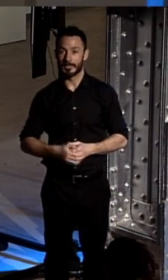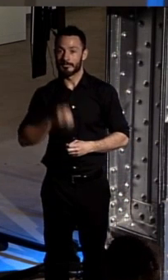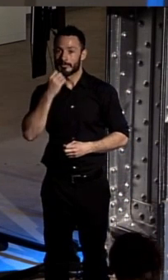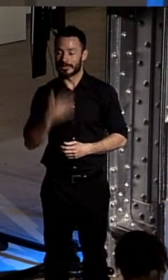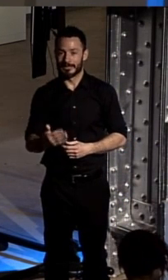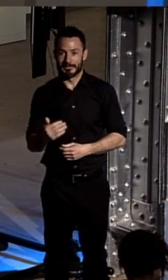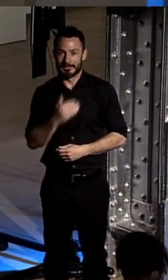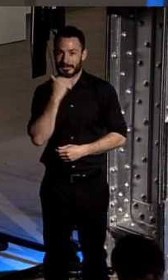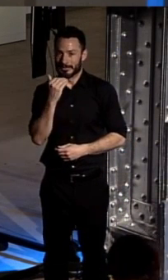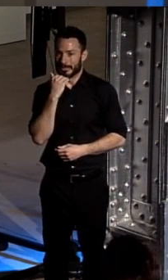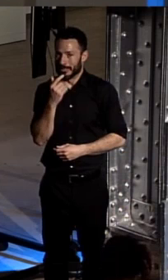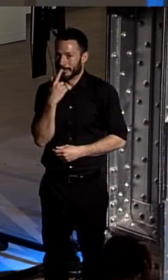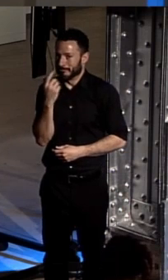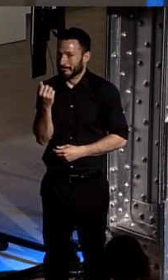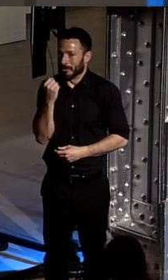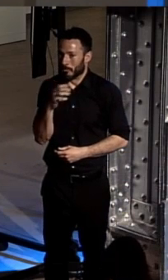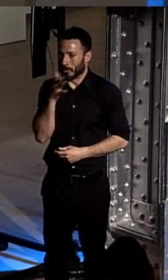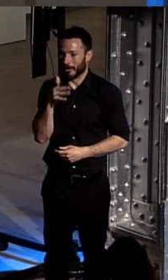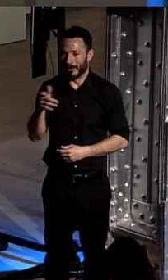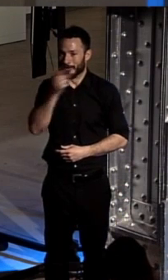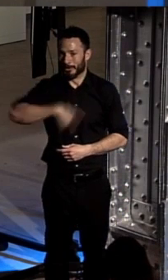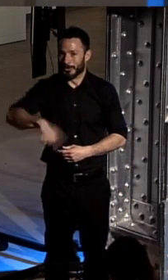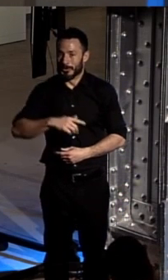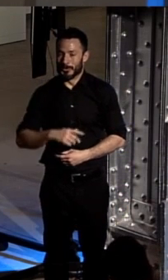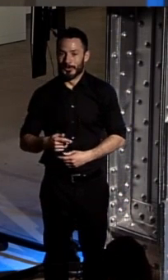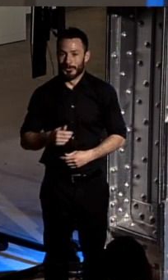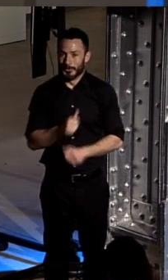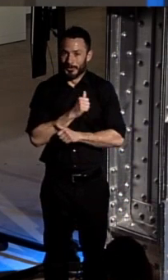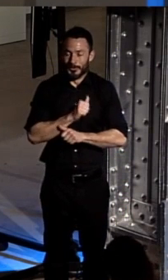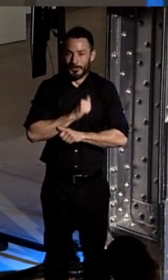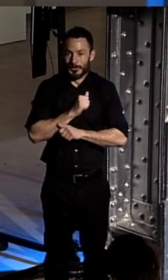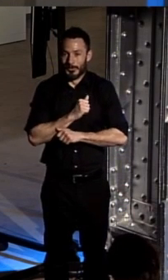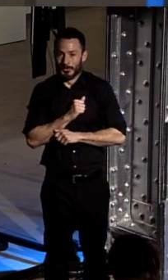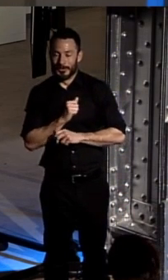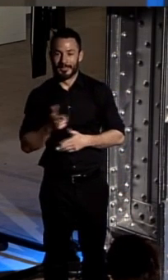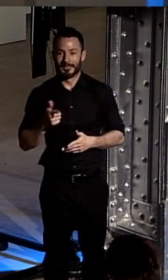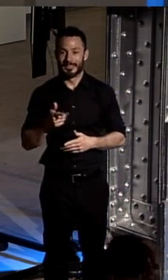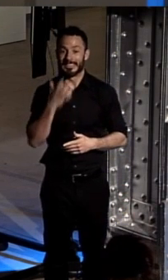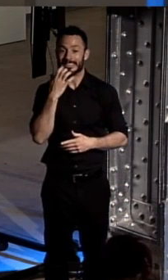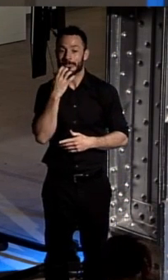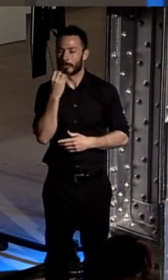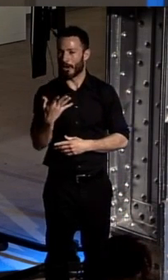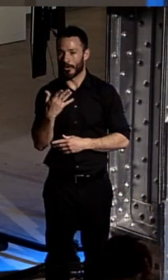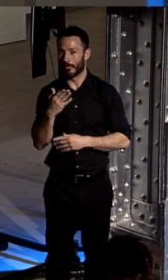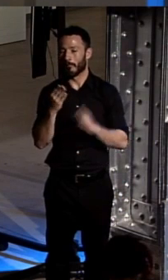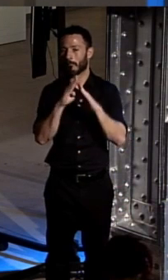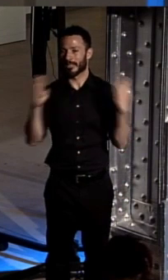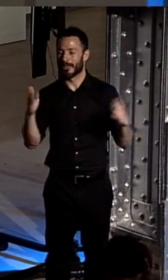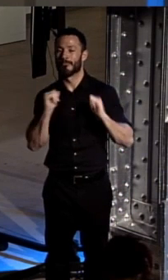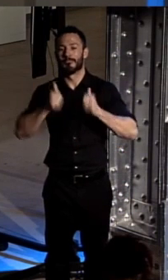Bueno, casi que no digo nada porque si no las expectativas están tan altas. Si ponemos la presentación, por